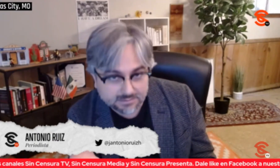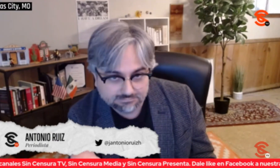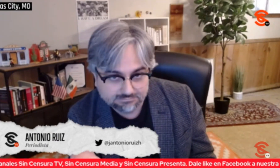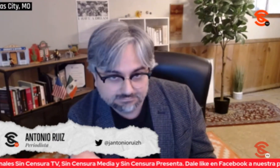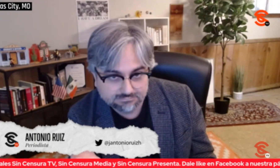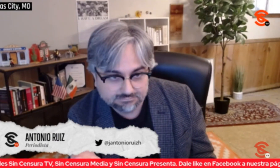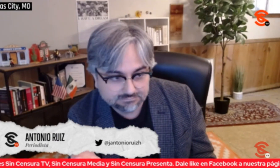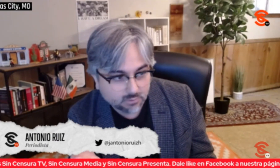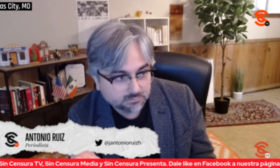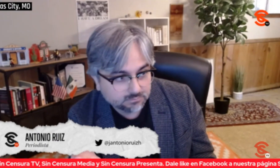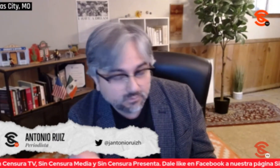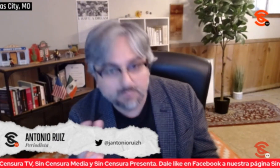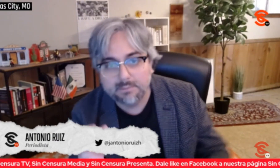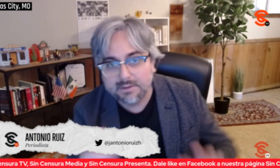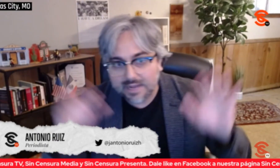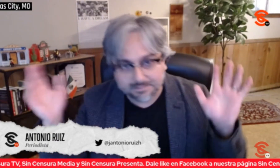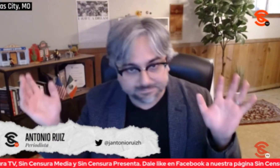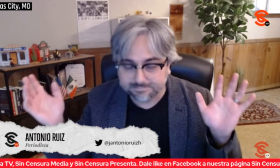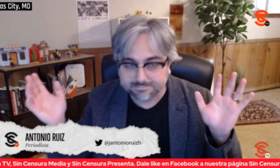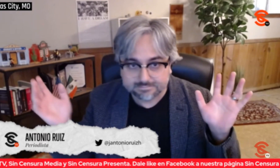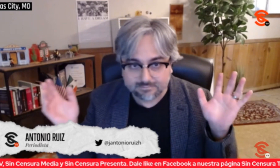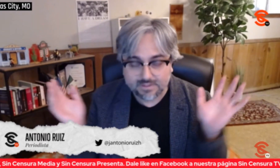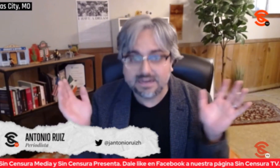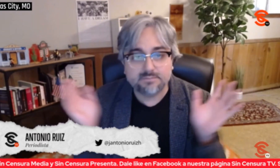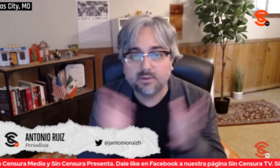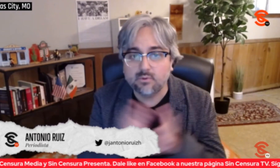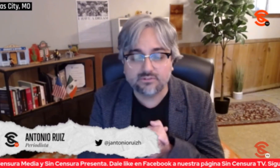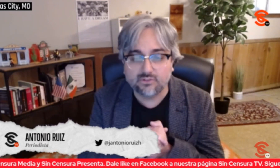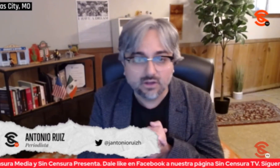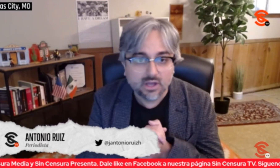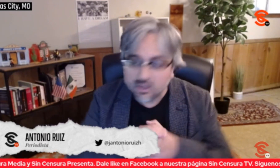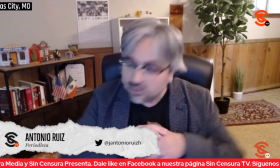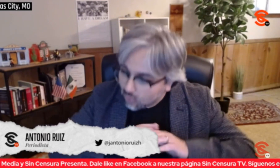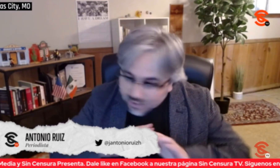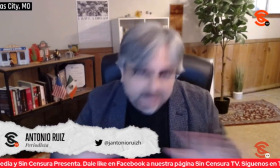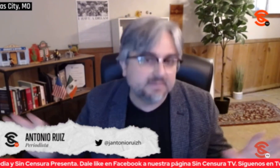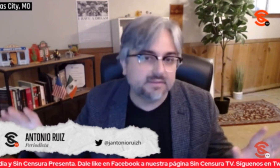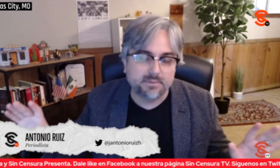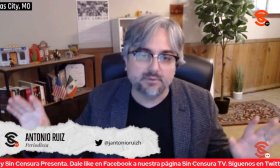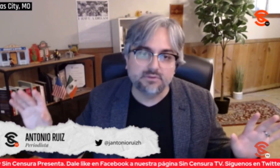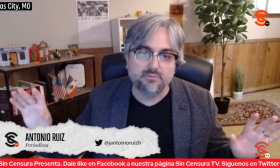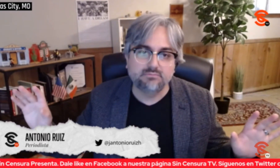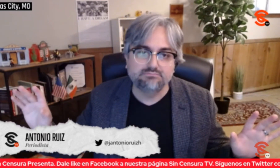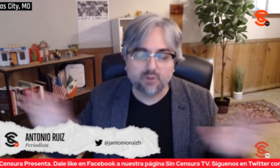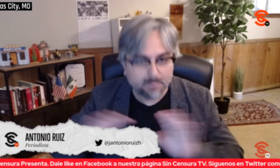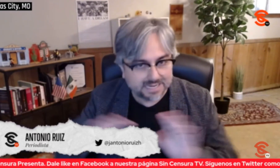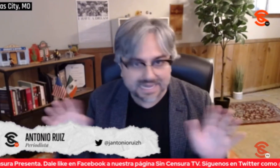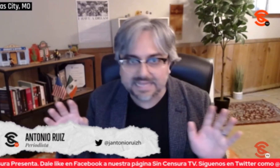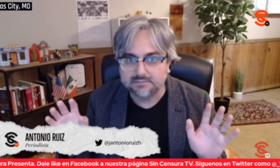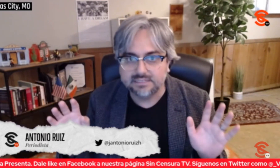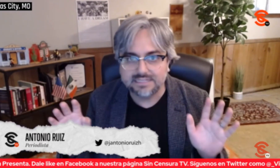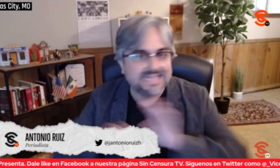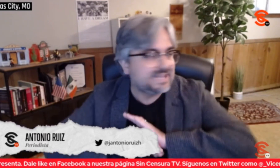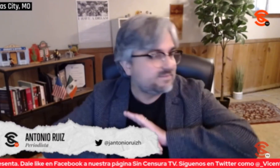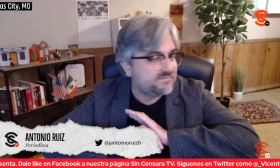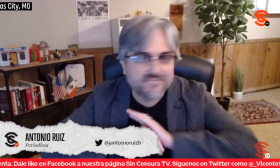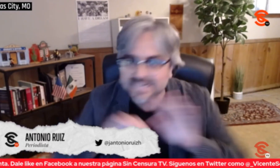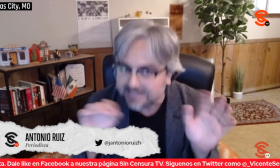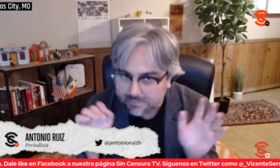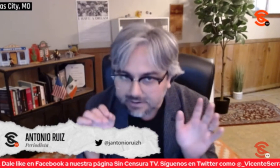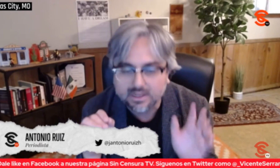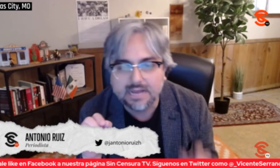de prensa. No. Bueno, en primer lugar, la especulación no cabe en el periodismo, pero para nada.